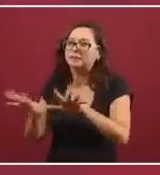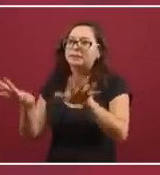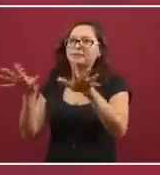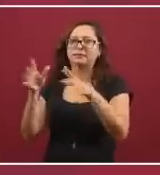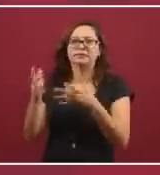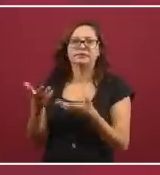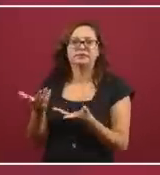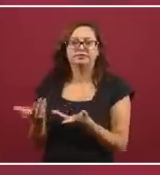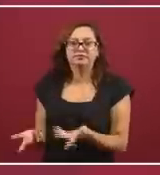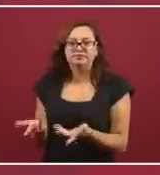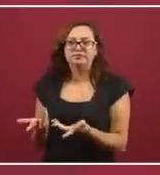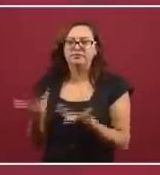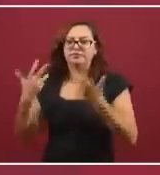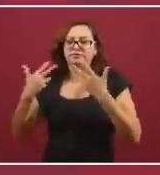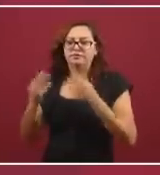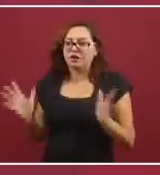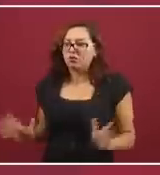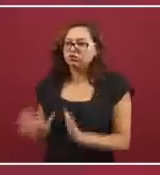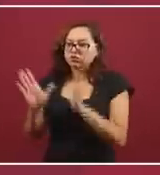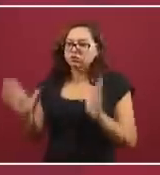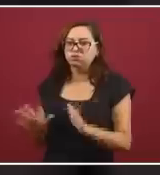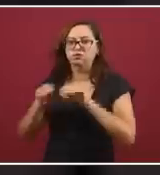promueven y representan